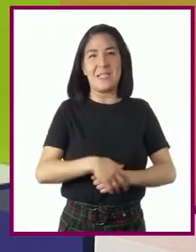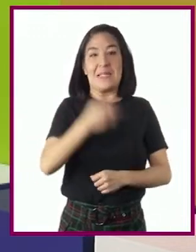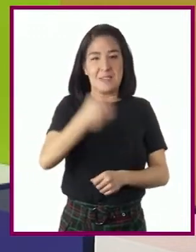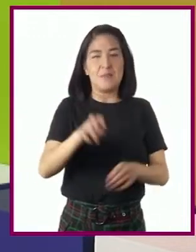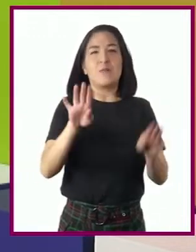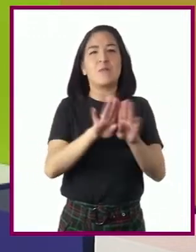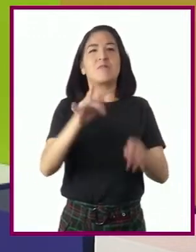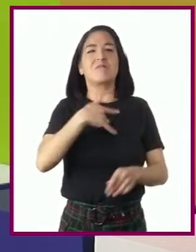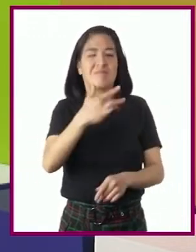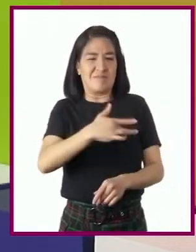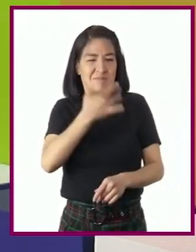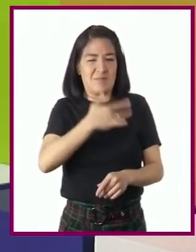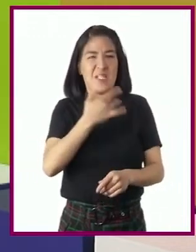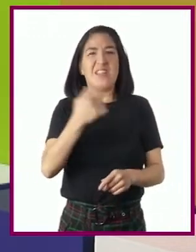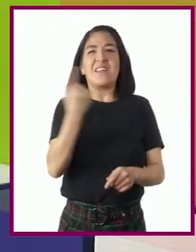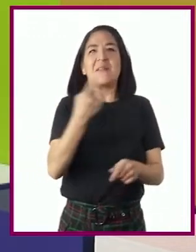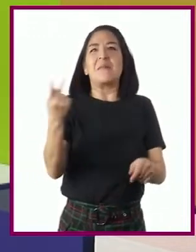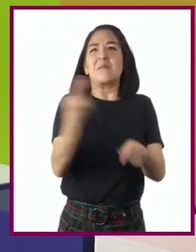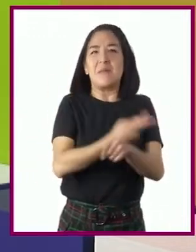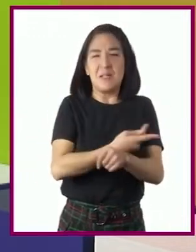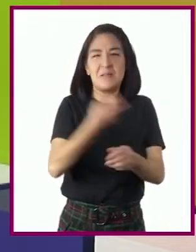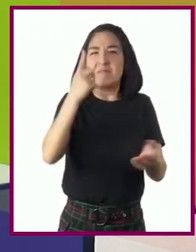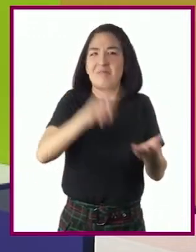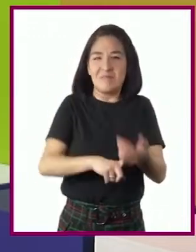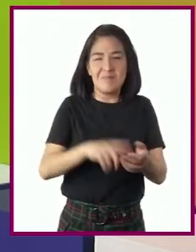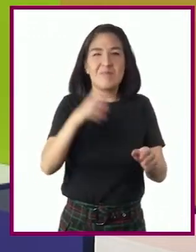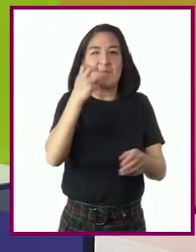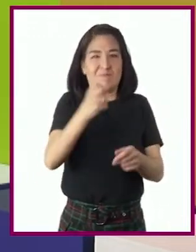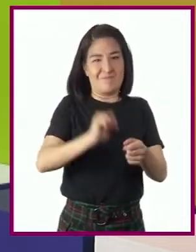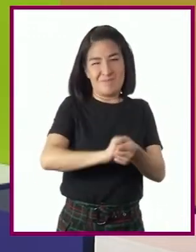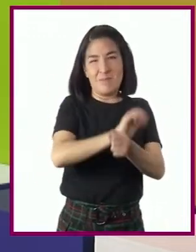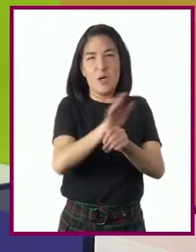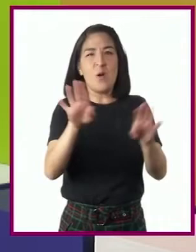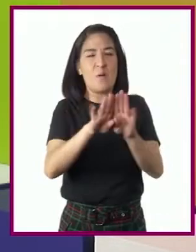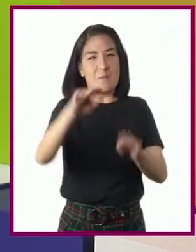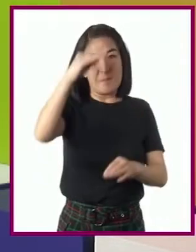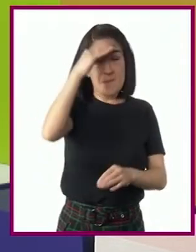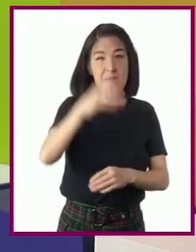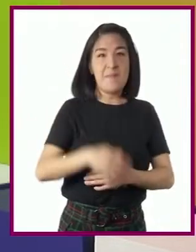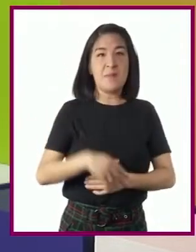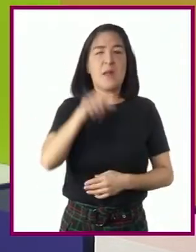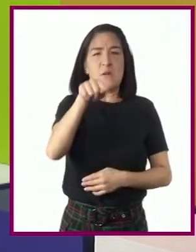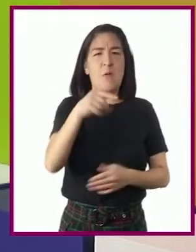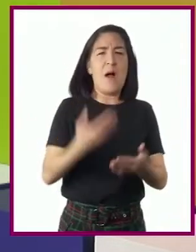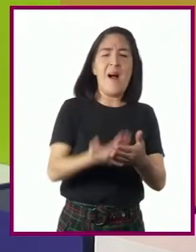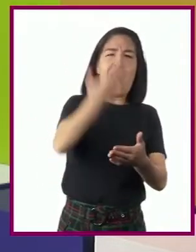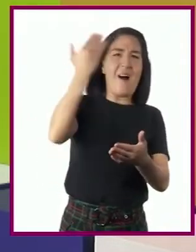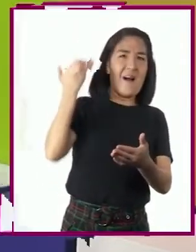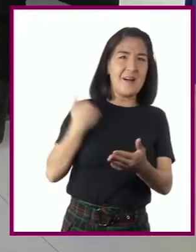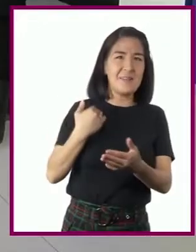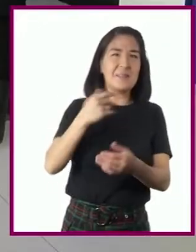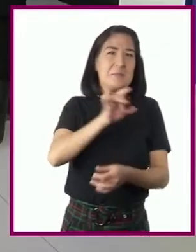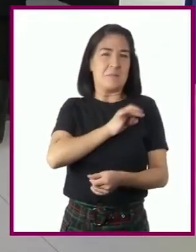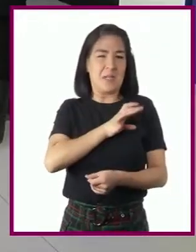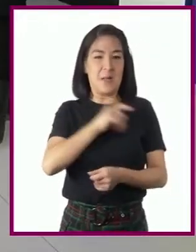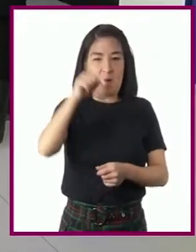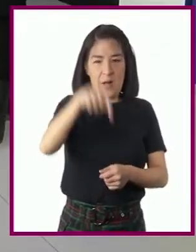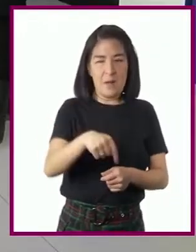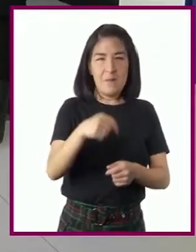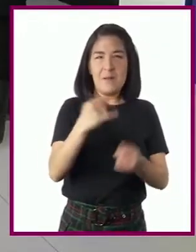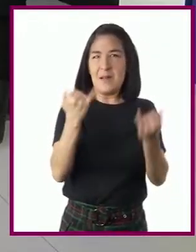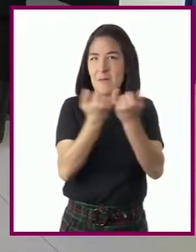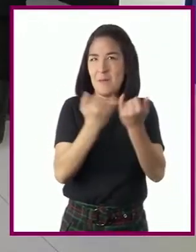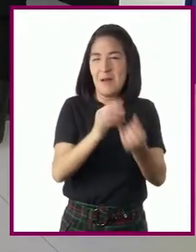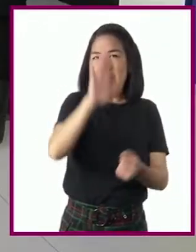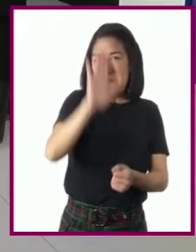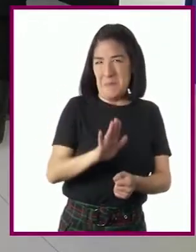predominado? Incluso, podrían tratar de recordar si ya habían sentido algo similar antes. Ahora que las